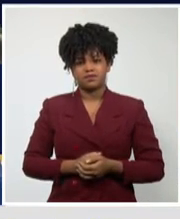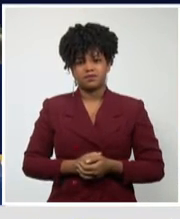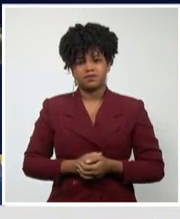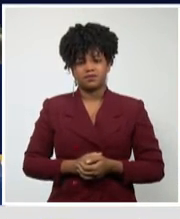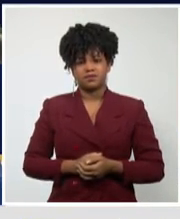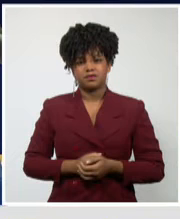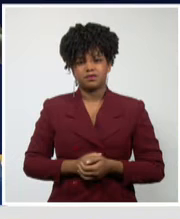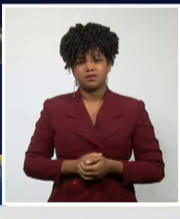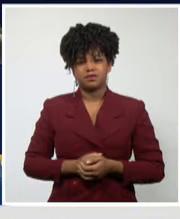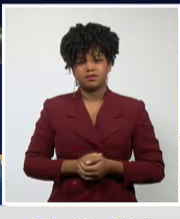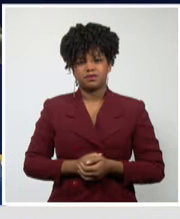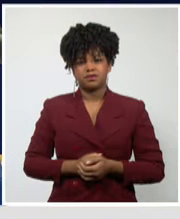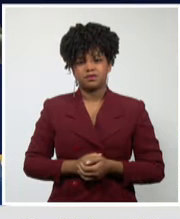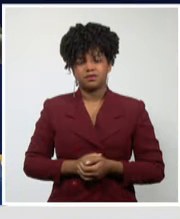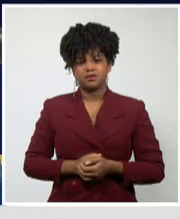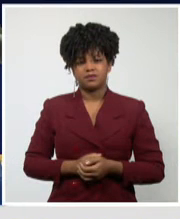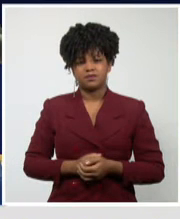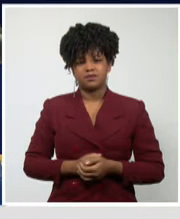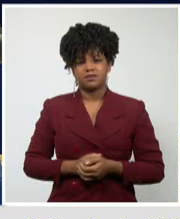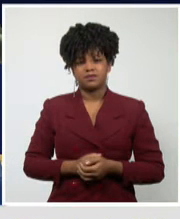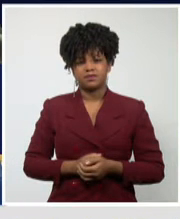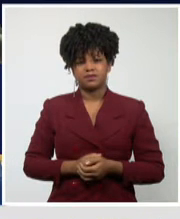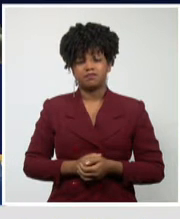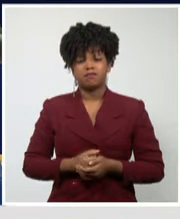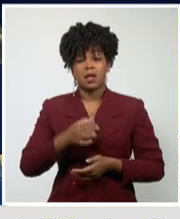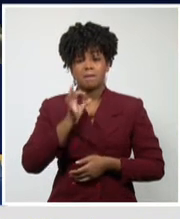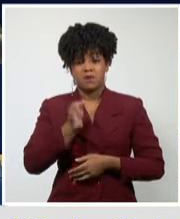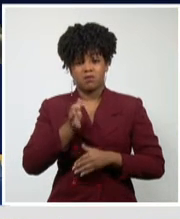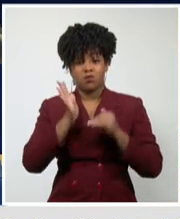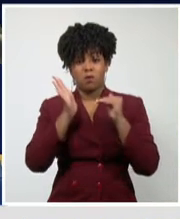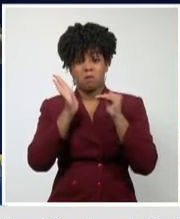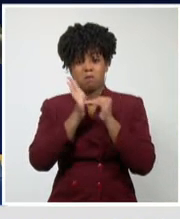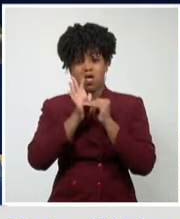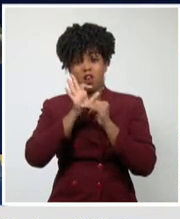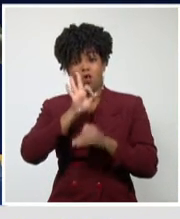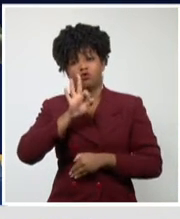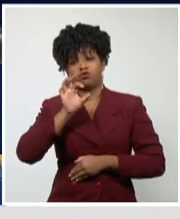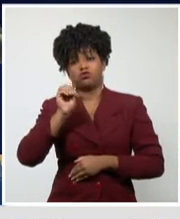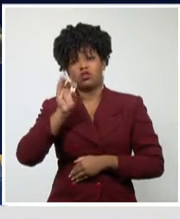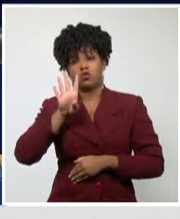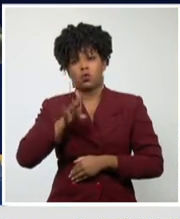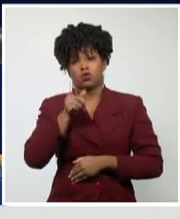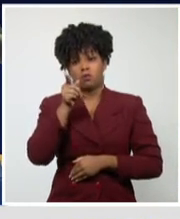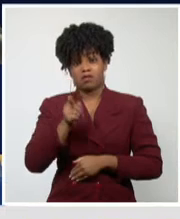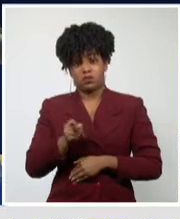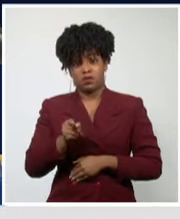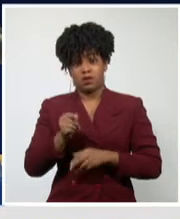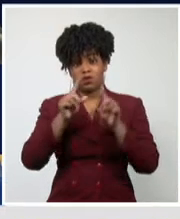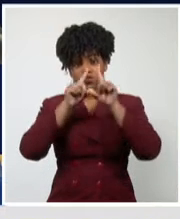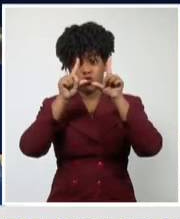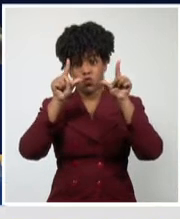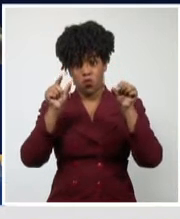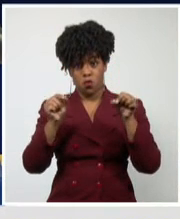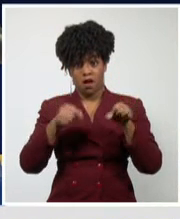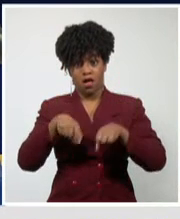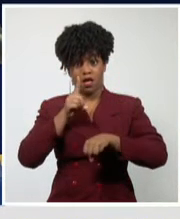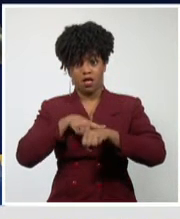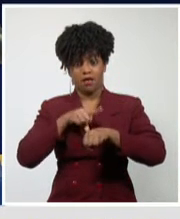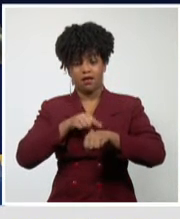Ahora, de los 1.804 casos que se han diagnosticado hasta el momento con el